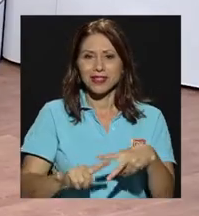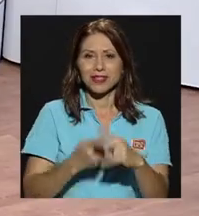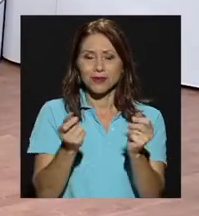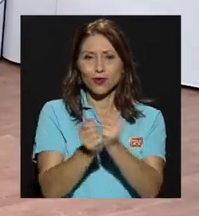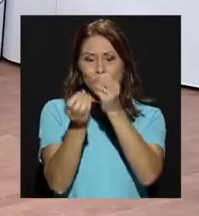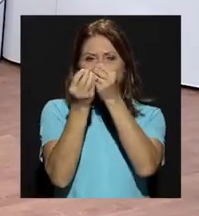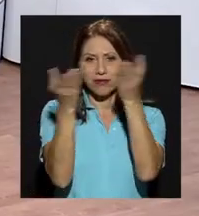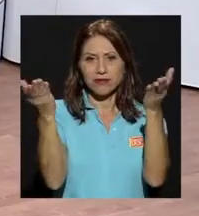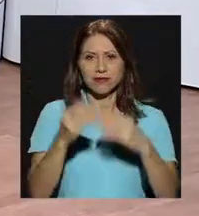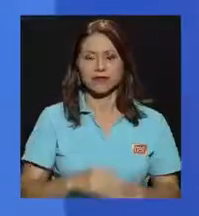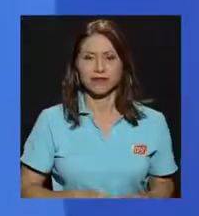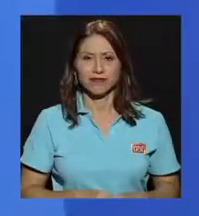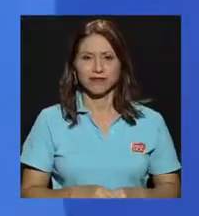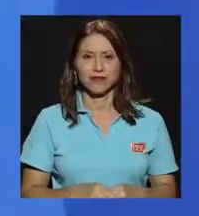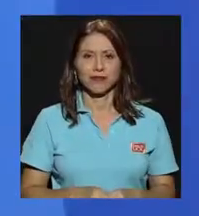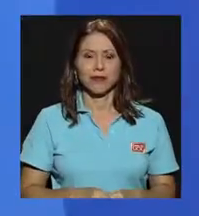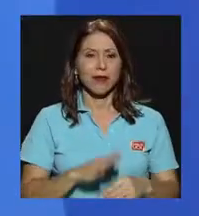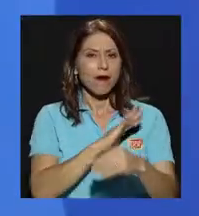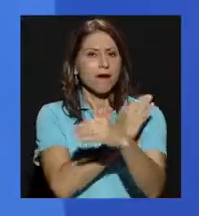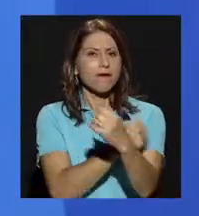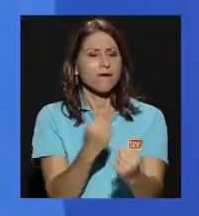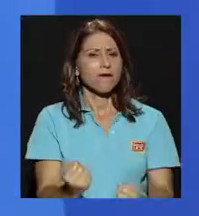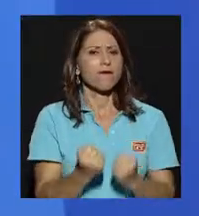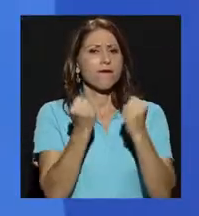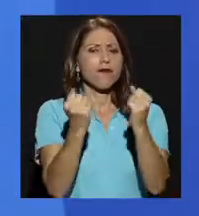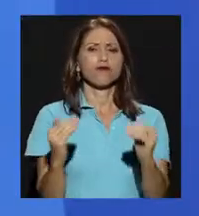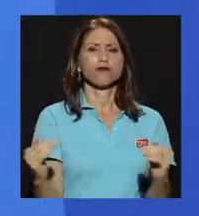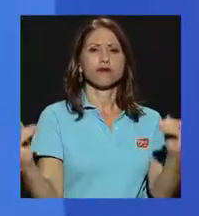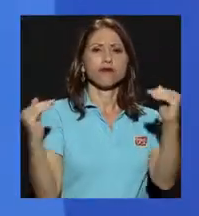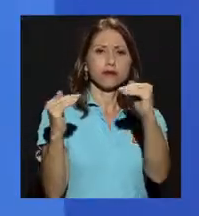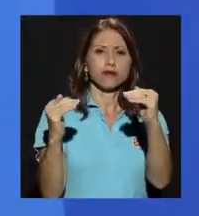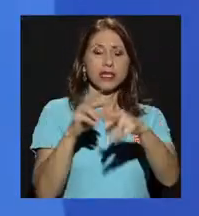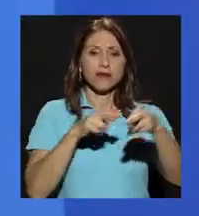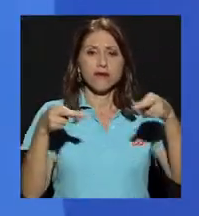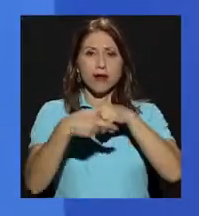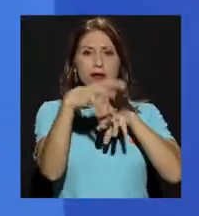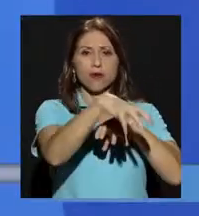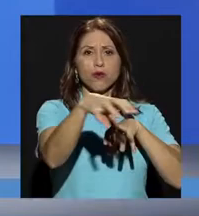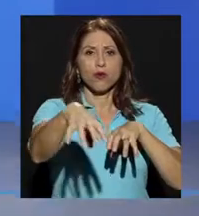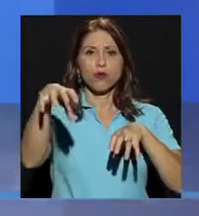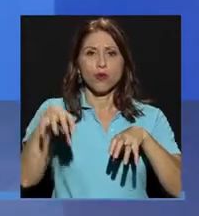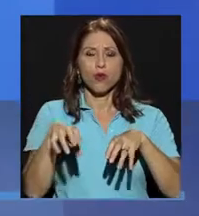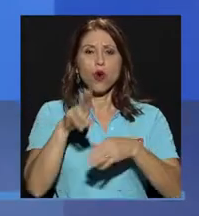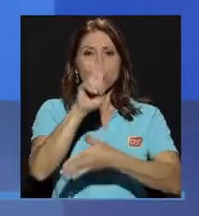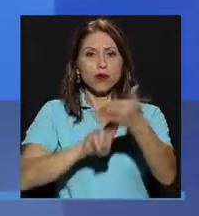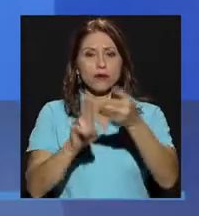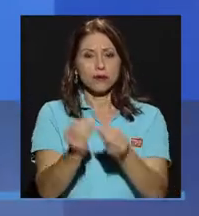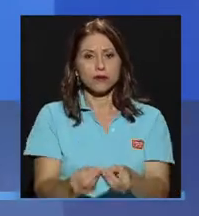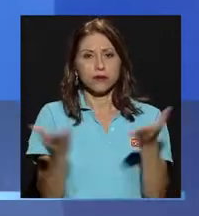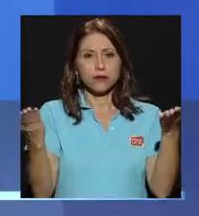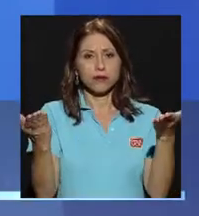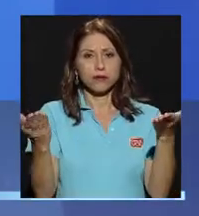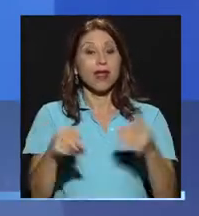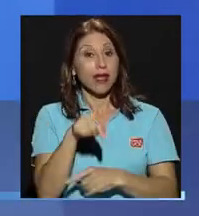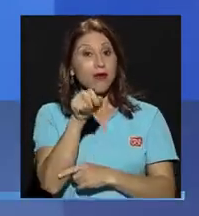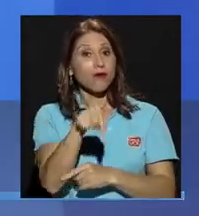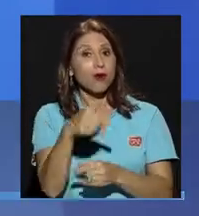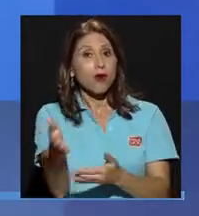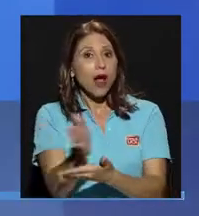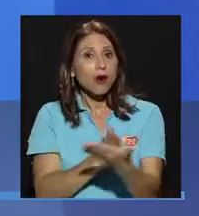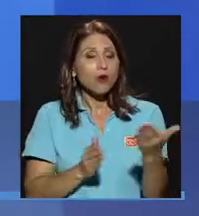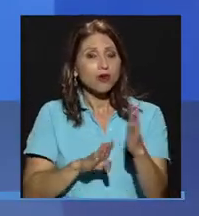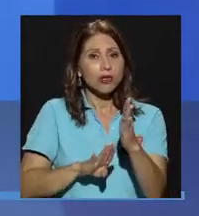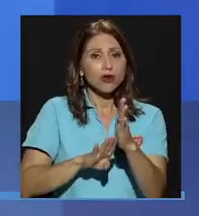las informaciones. El fortalecimiento de la equidad y la regionalización de la universidad pública fueron